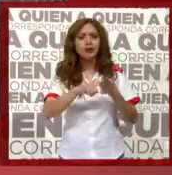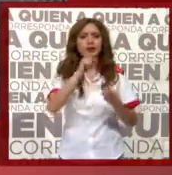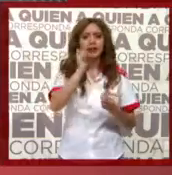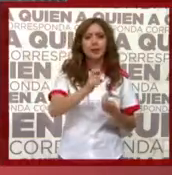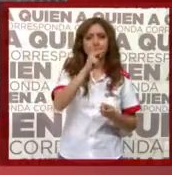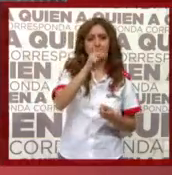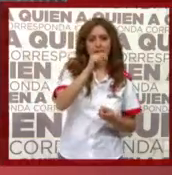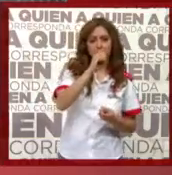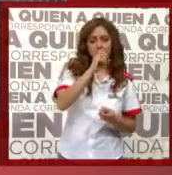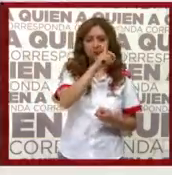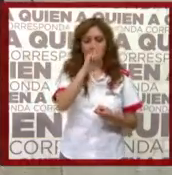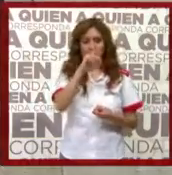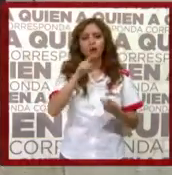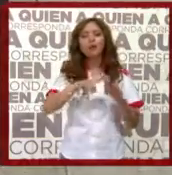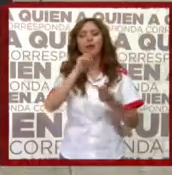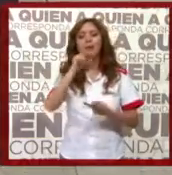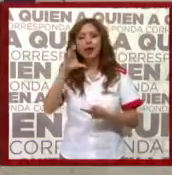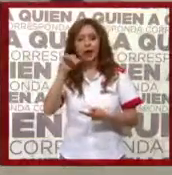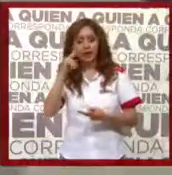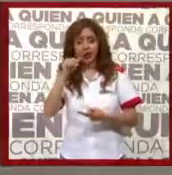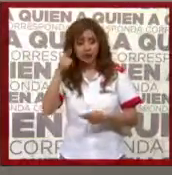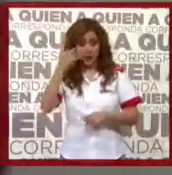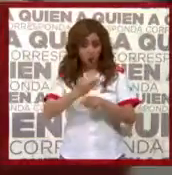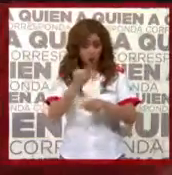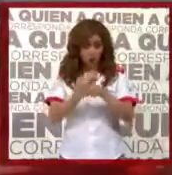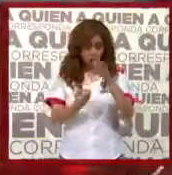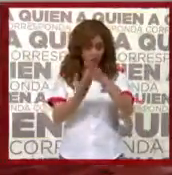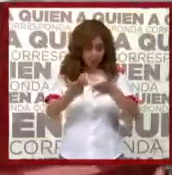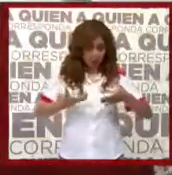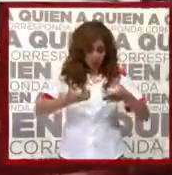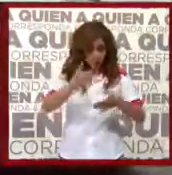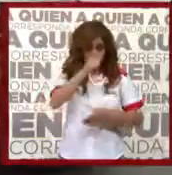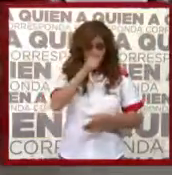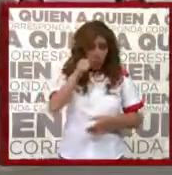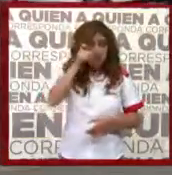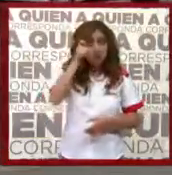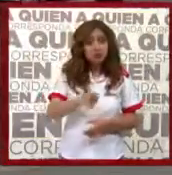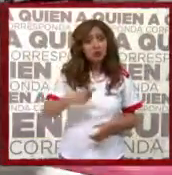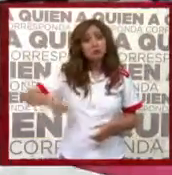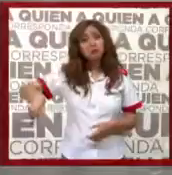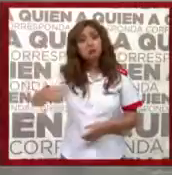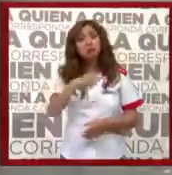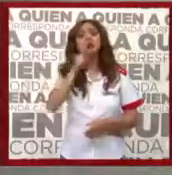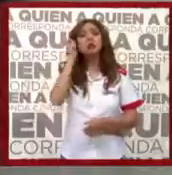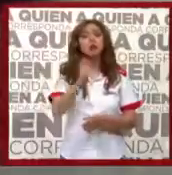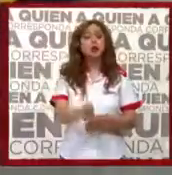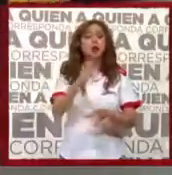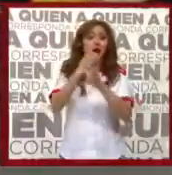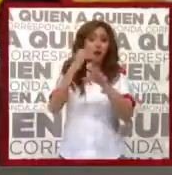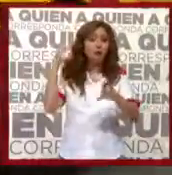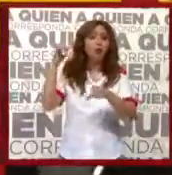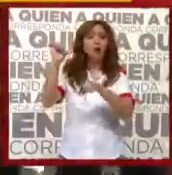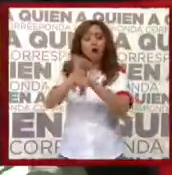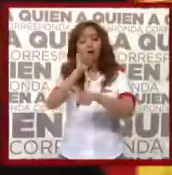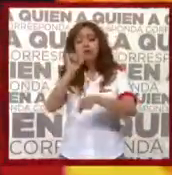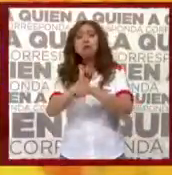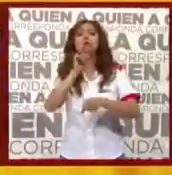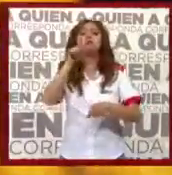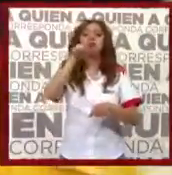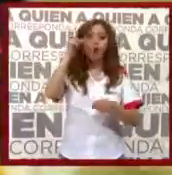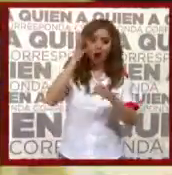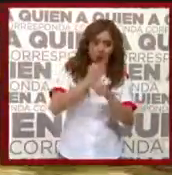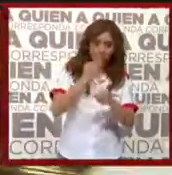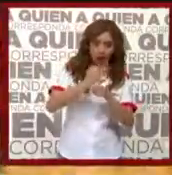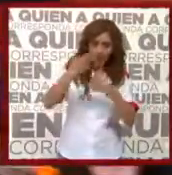Lázaro Cárdenas. Hoy así luce Avenida Juárez, con circulación de autos, camiones y el turibús, además de la gente que día a día recorre